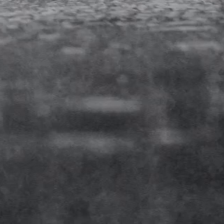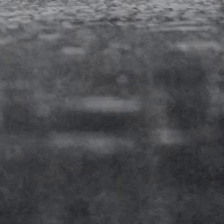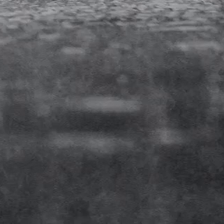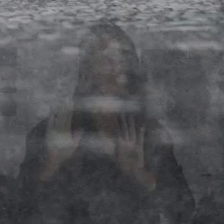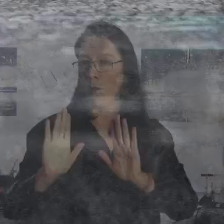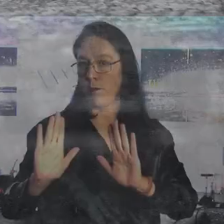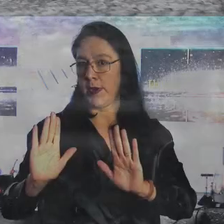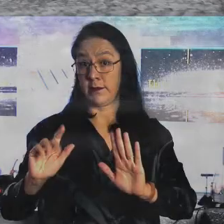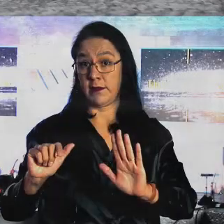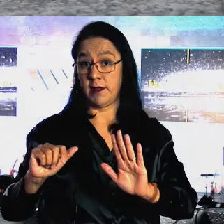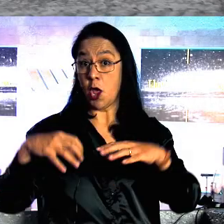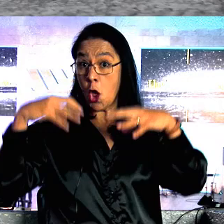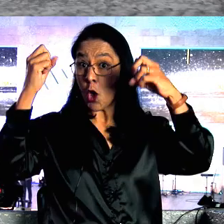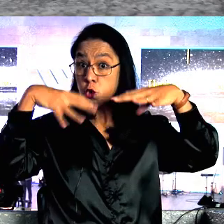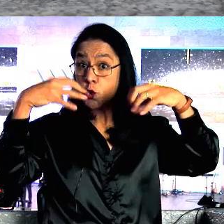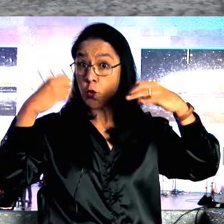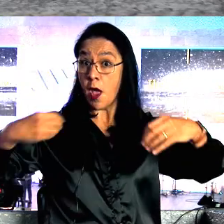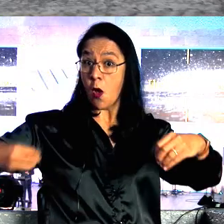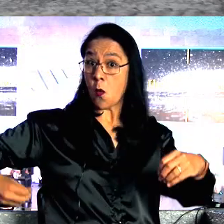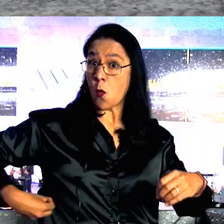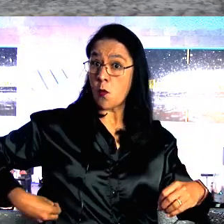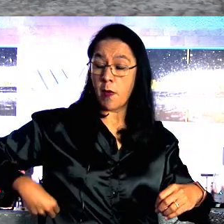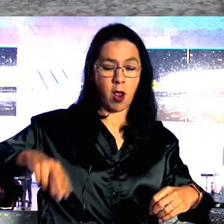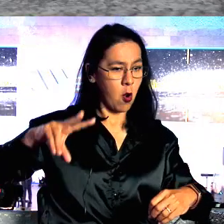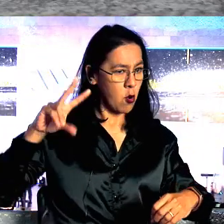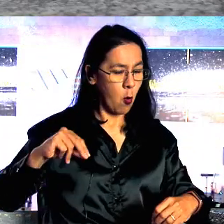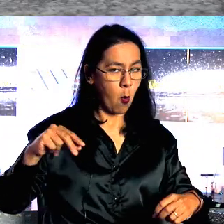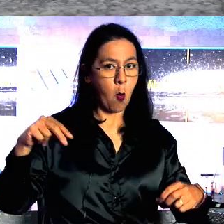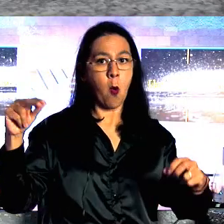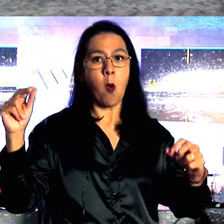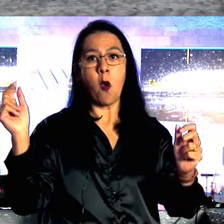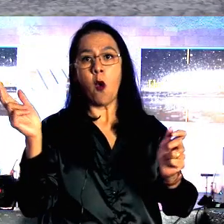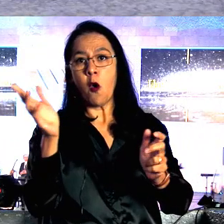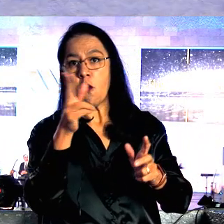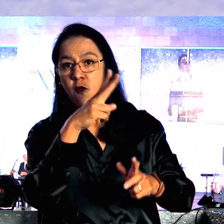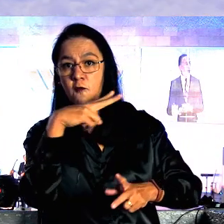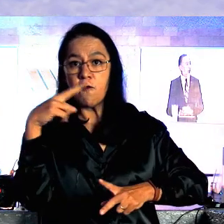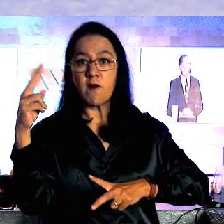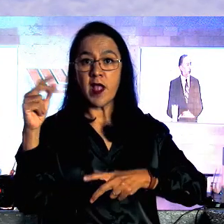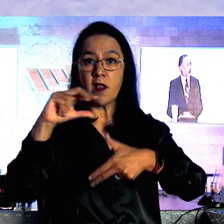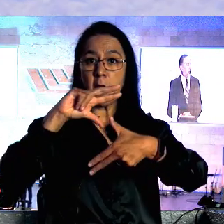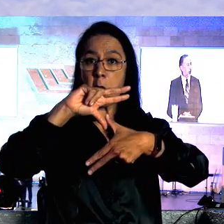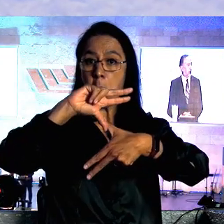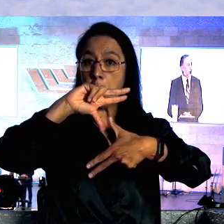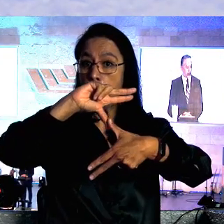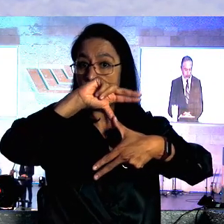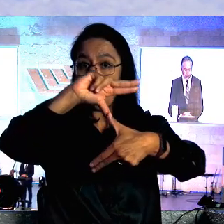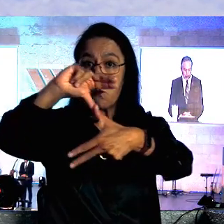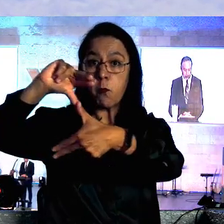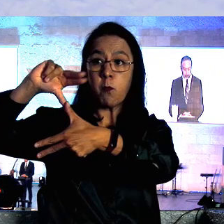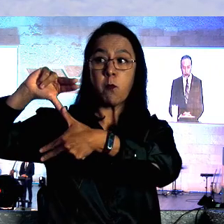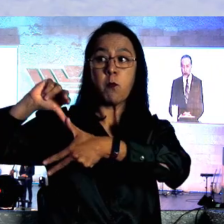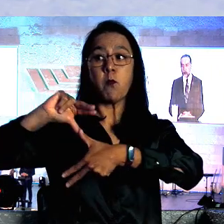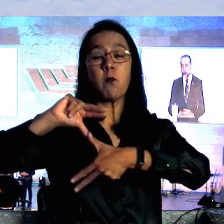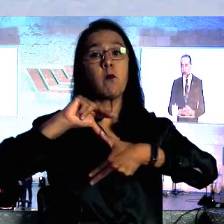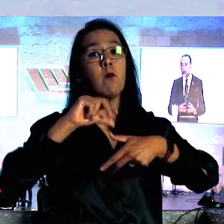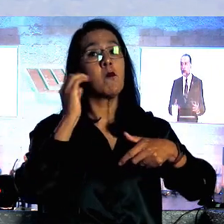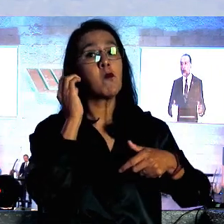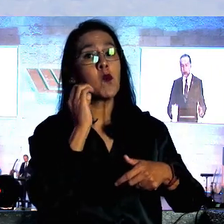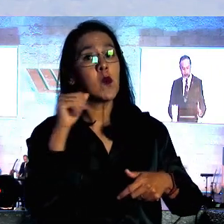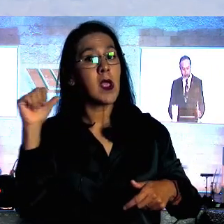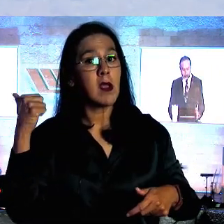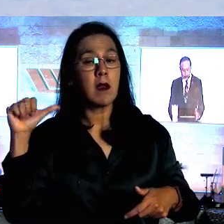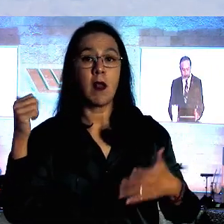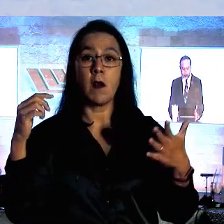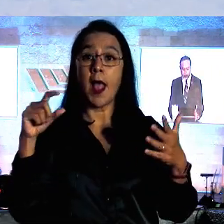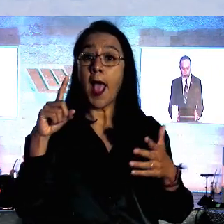no fue culpa de la lluvia. Fueron los vientos los que hicieron el destoso. Realmente el agua no generó gran destoso. El problema fue